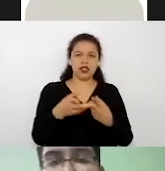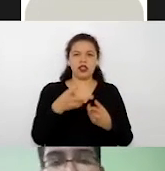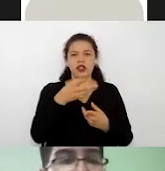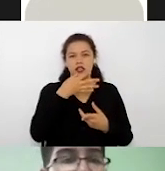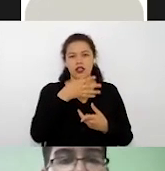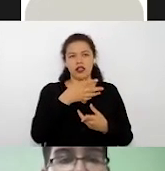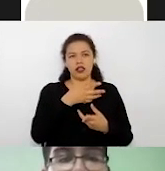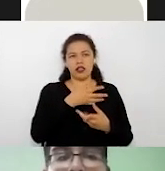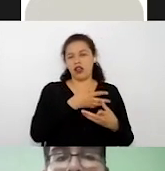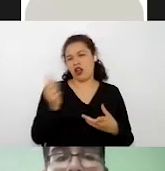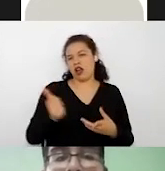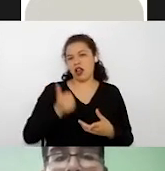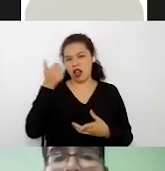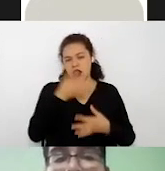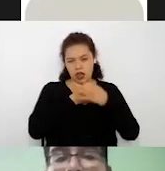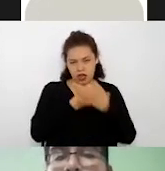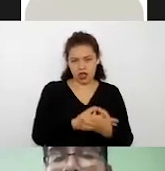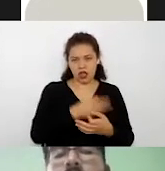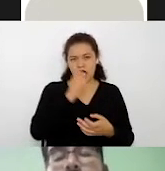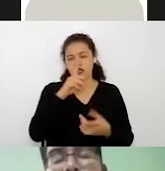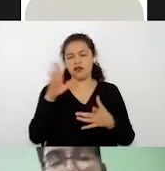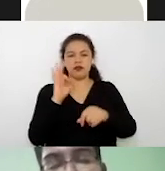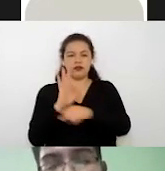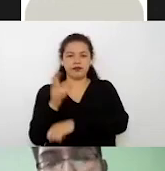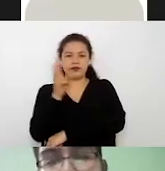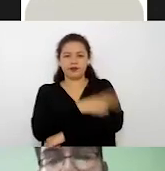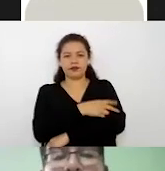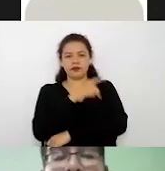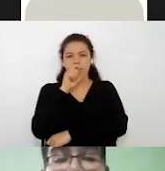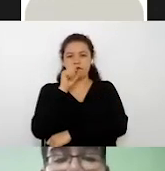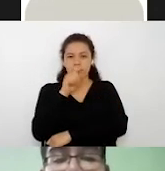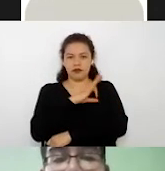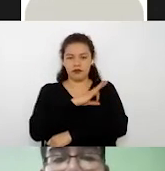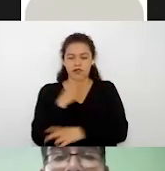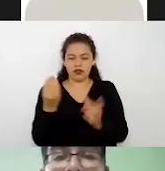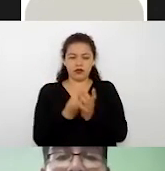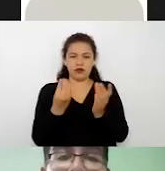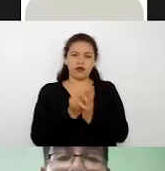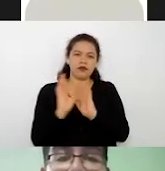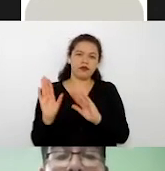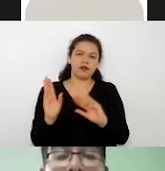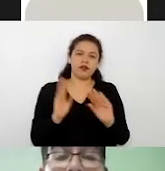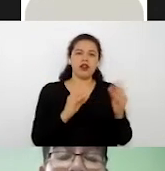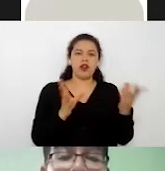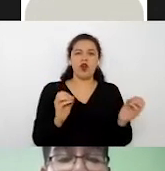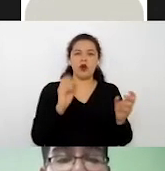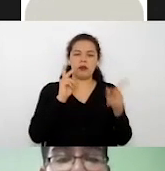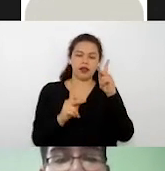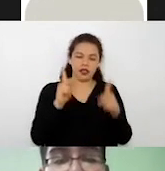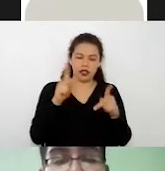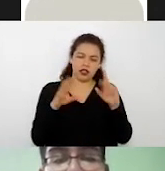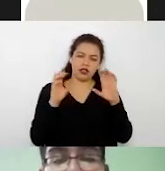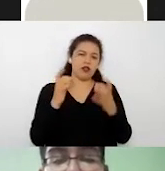sustancias, tanto de eso como de protección civil, que lo pueden ser capacitaciones o pláticas o